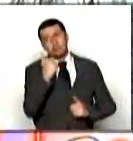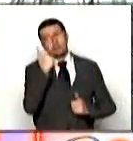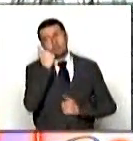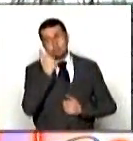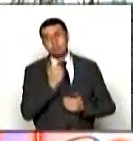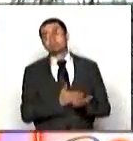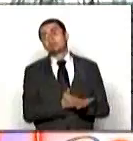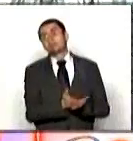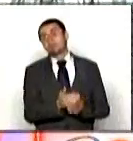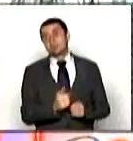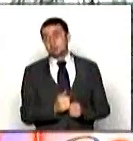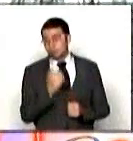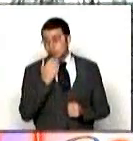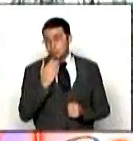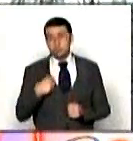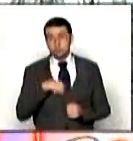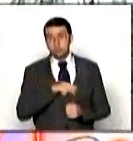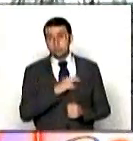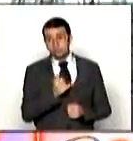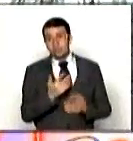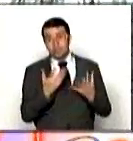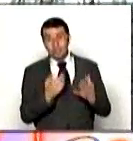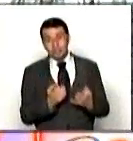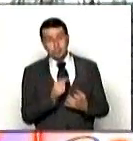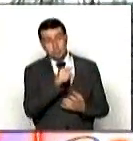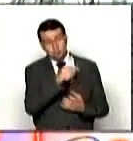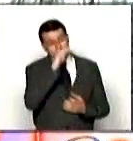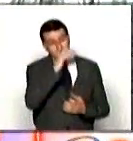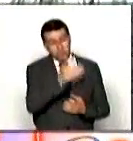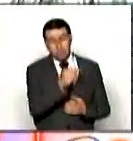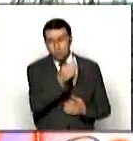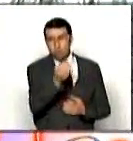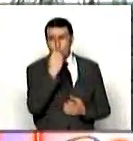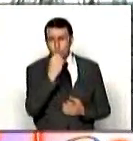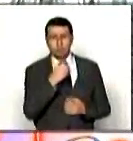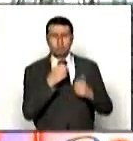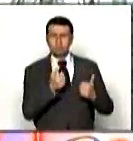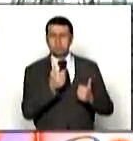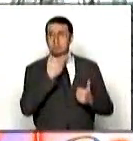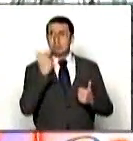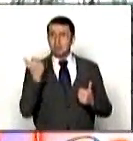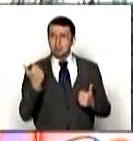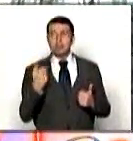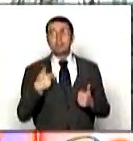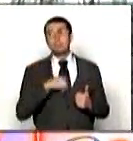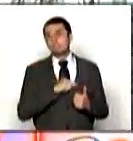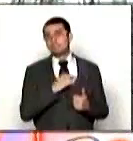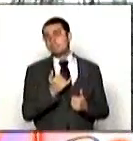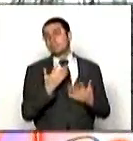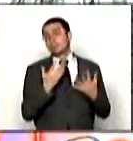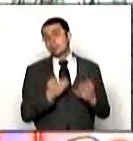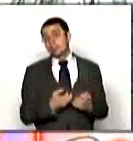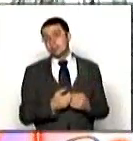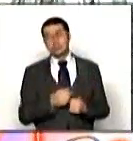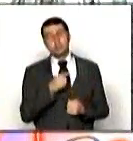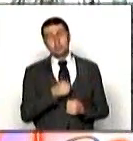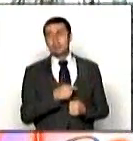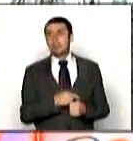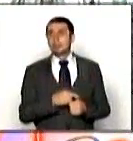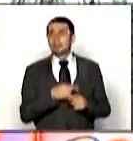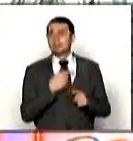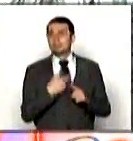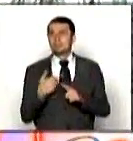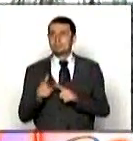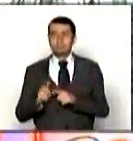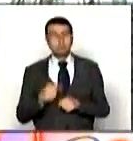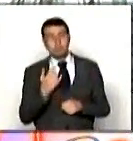cuando queremos que el apetito del niño mejore, tenemos que, además de dar una buena nutrición, estimularlo con flora intestinal.